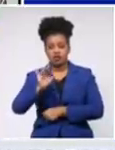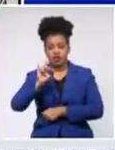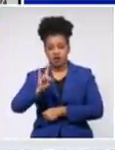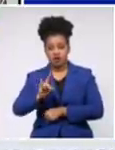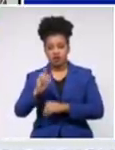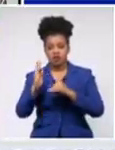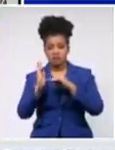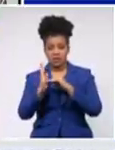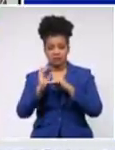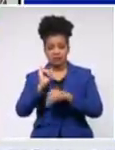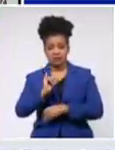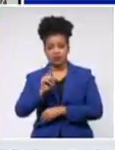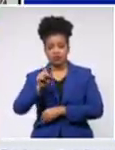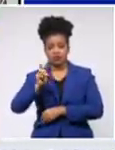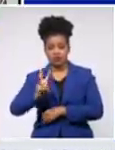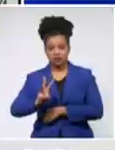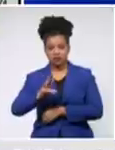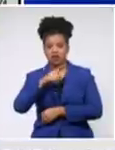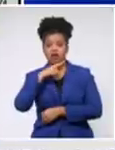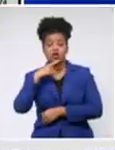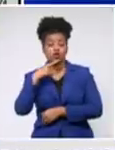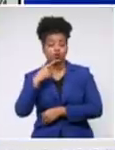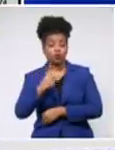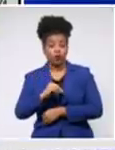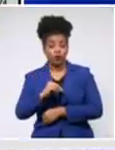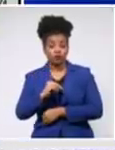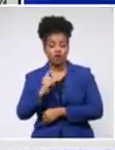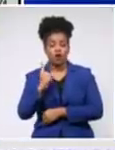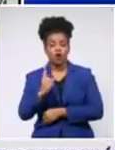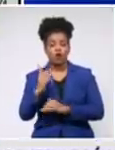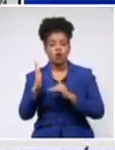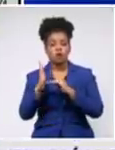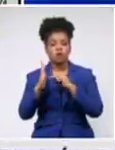4.689.613 y Rusia con